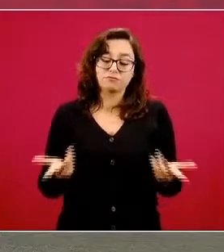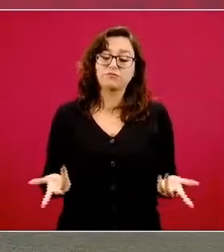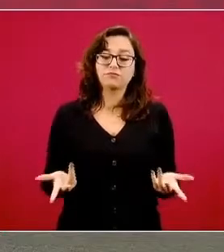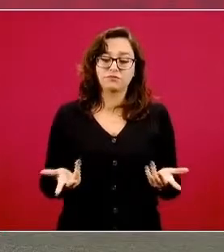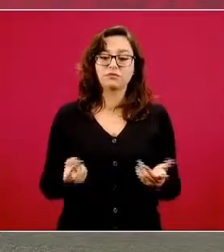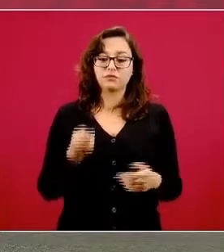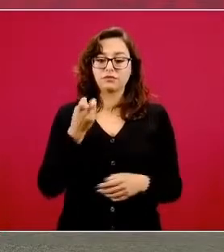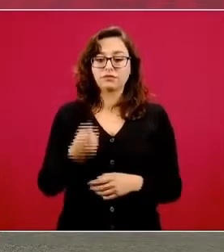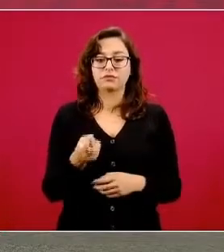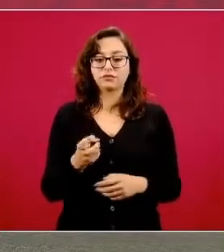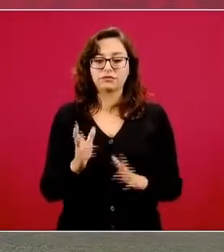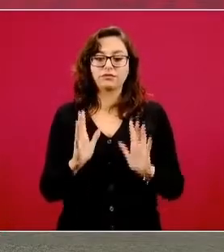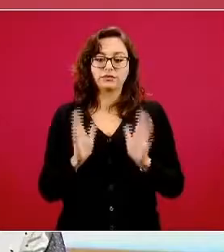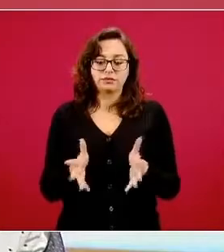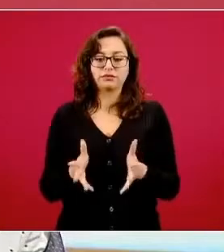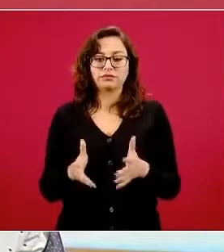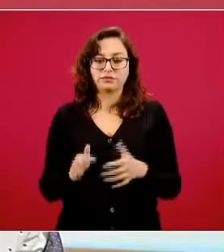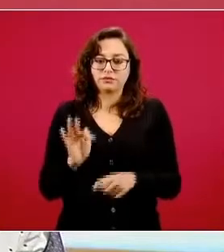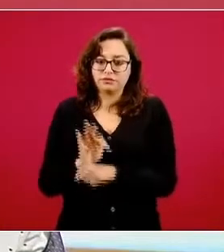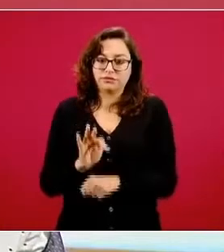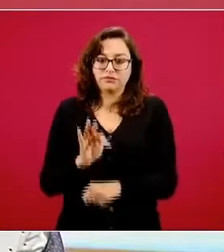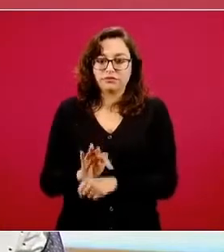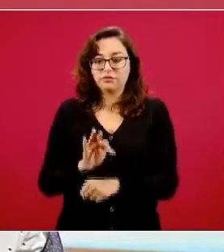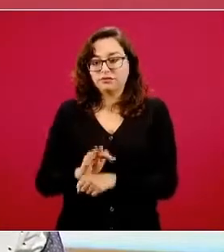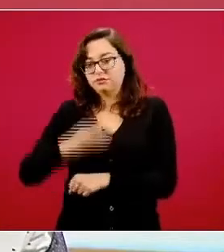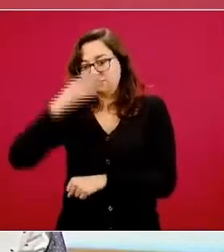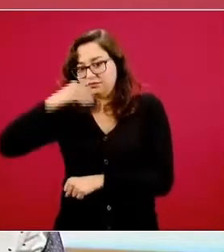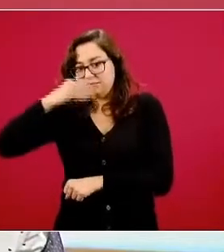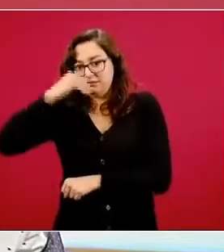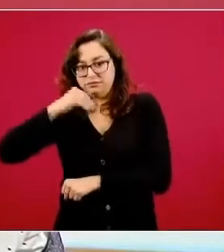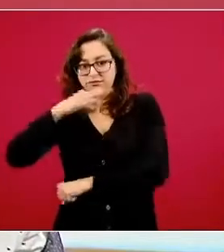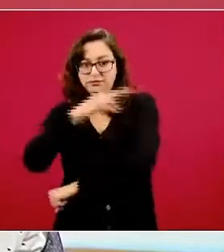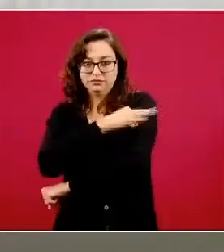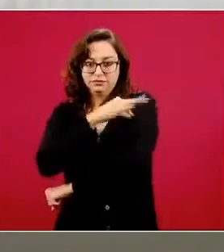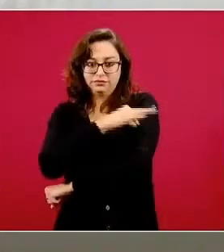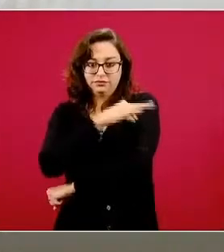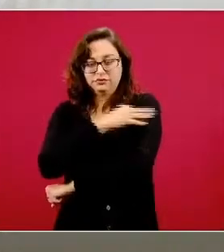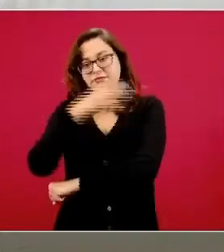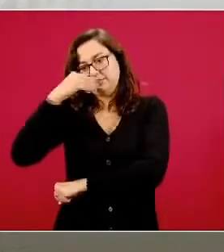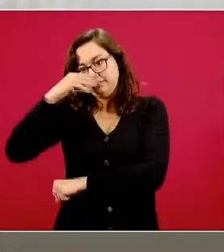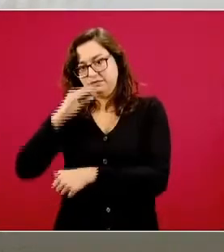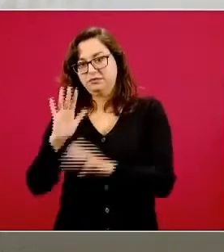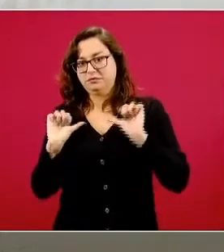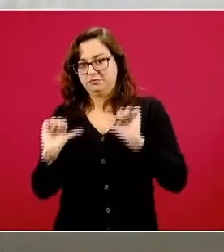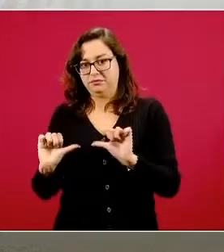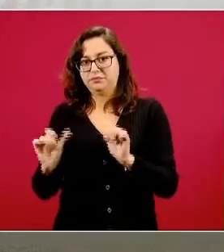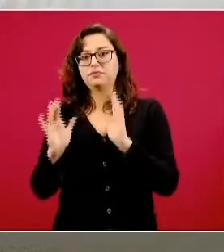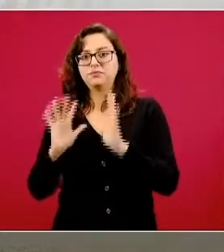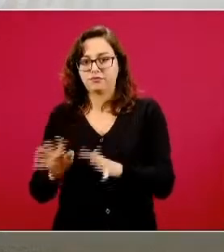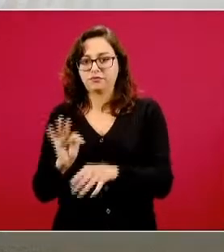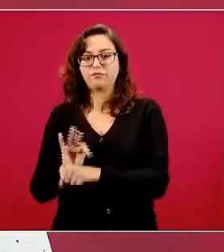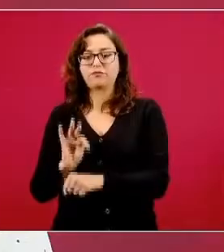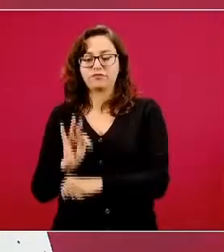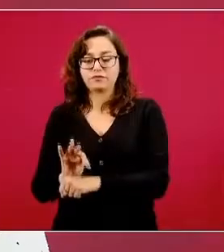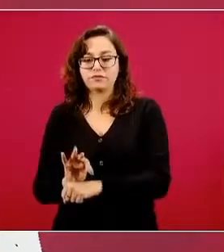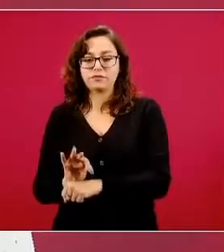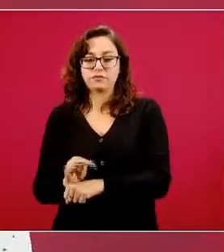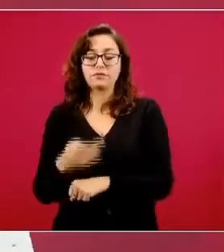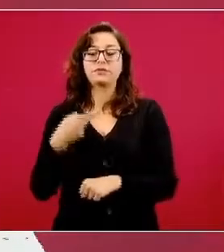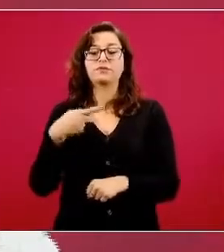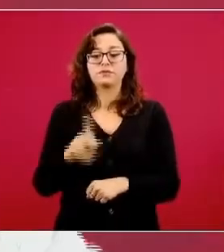Entonces ya al menos están protegidos con la vacuna contra influenza, que también